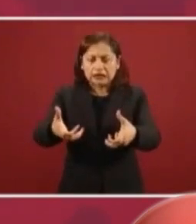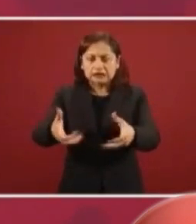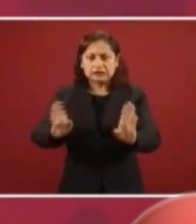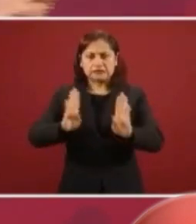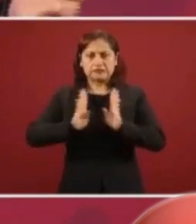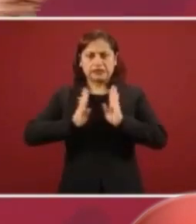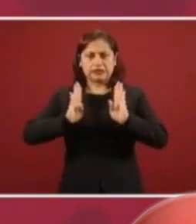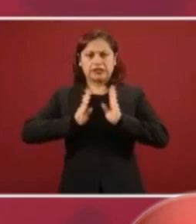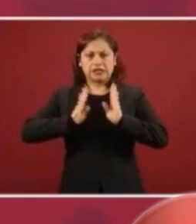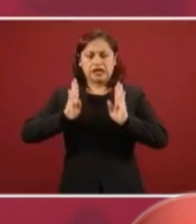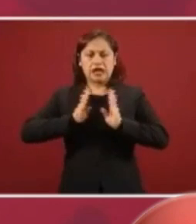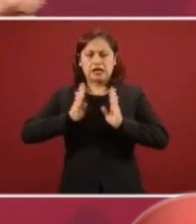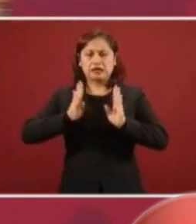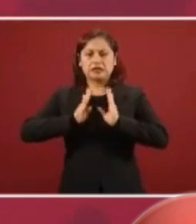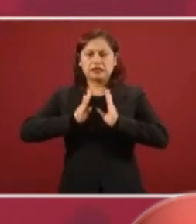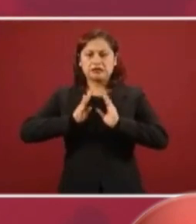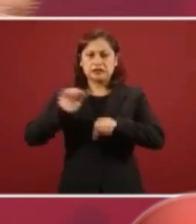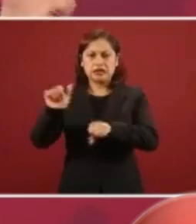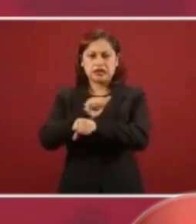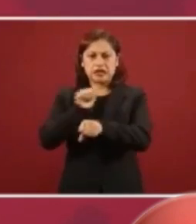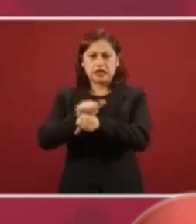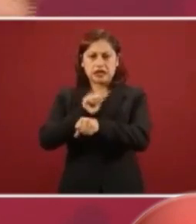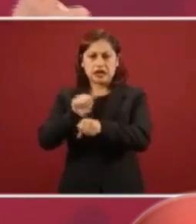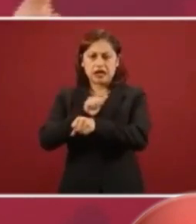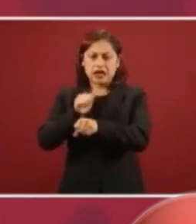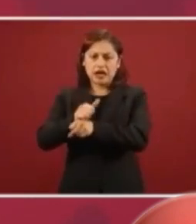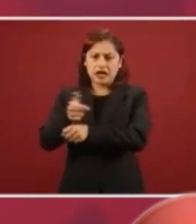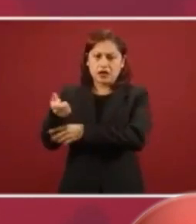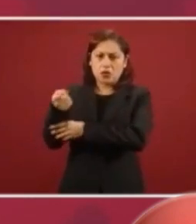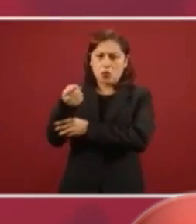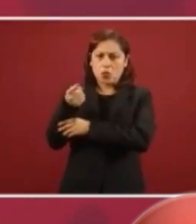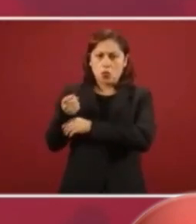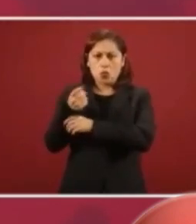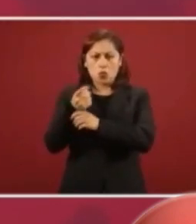es aplastan a niños